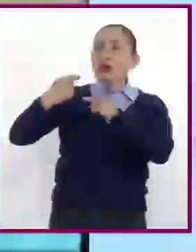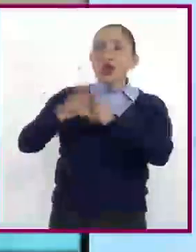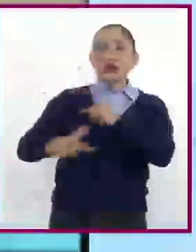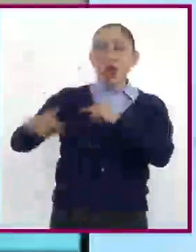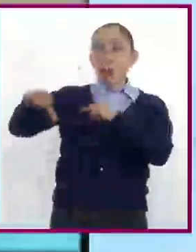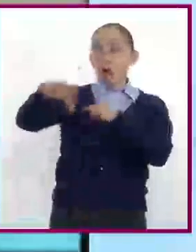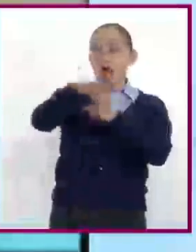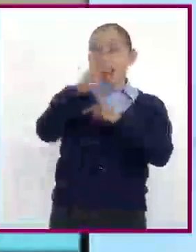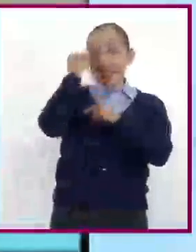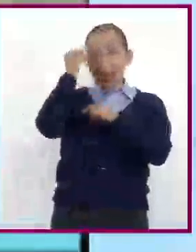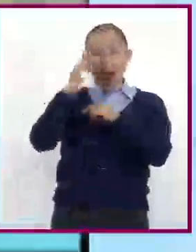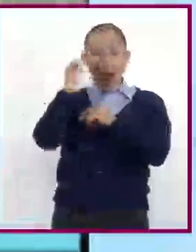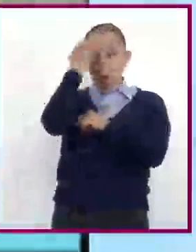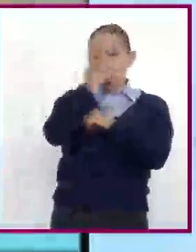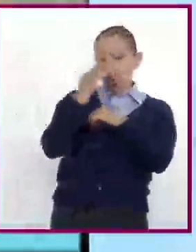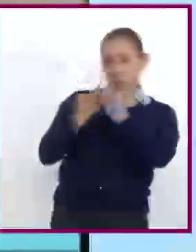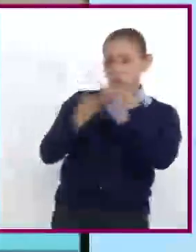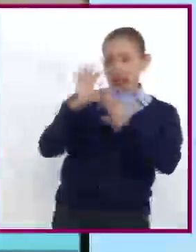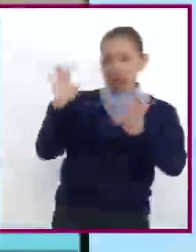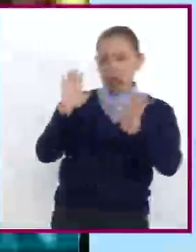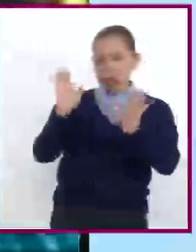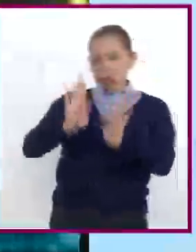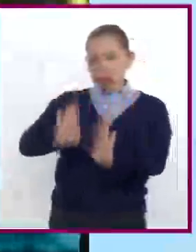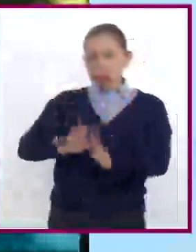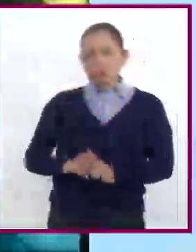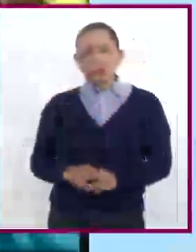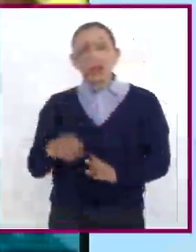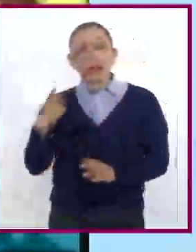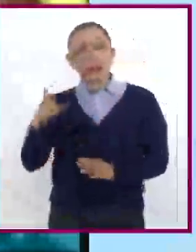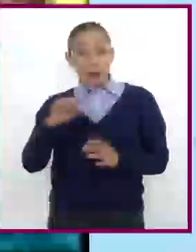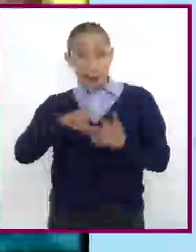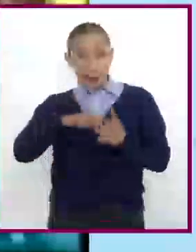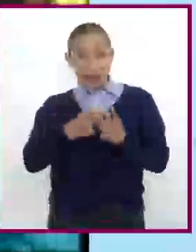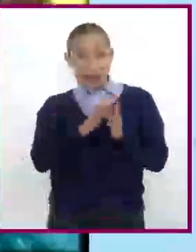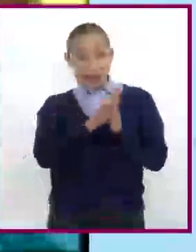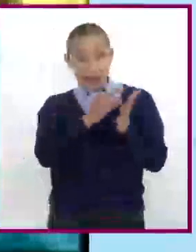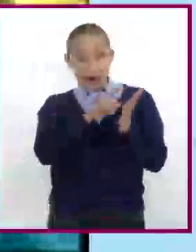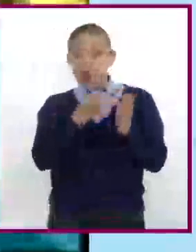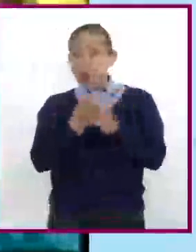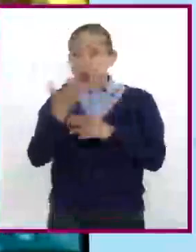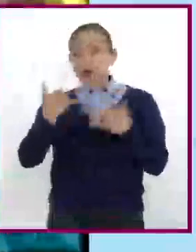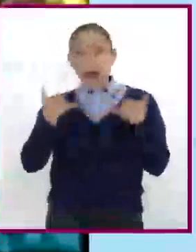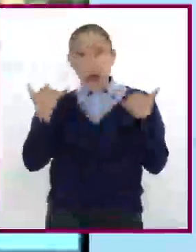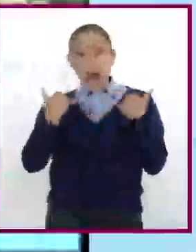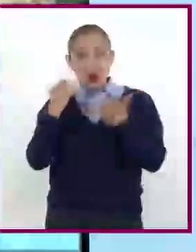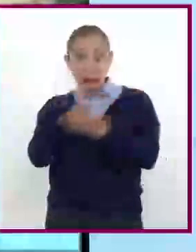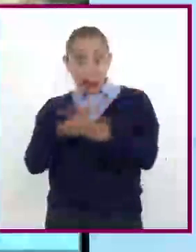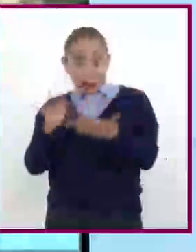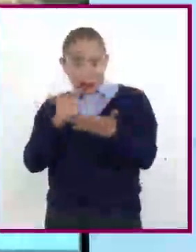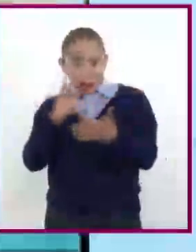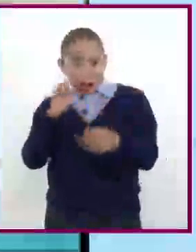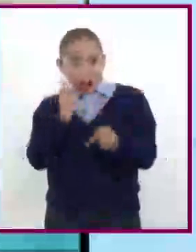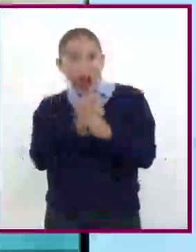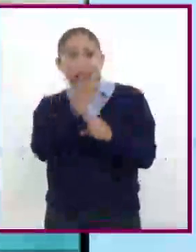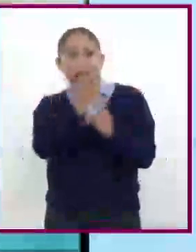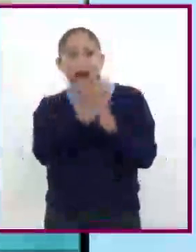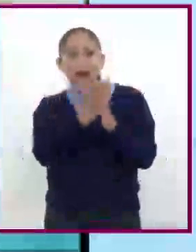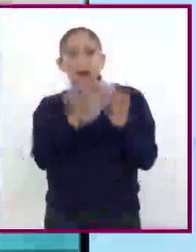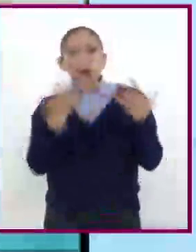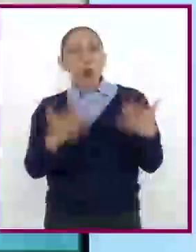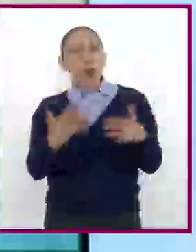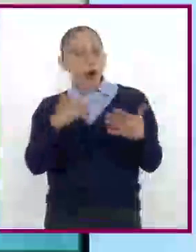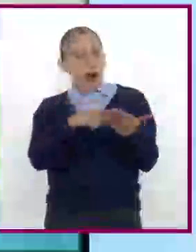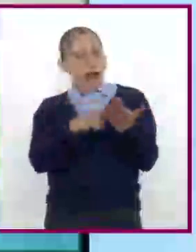indígenas, sin enjuiciarlos. Desde su publicación, nuevas generaciones de lectores han encontrado en esta obra